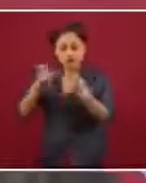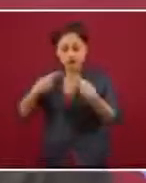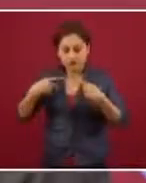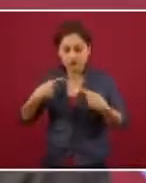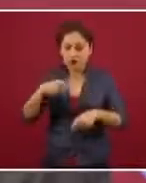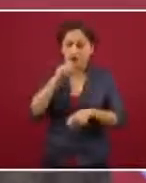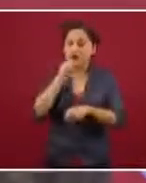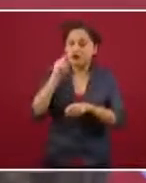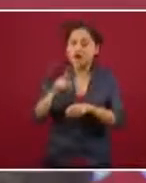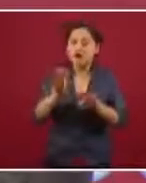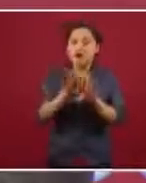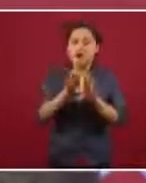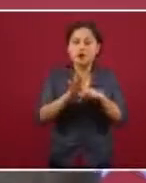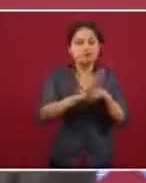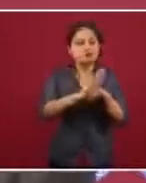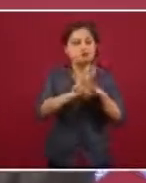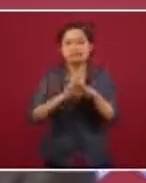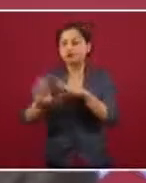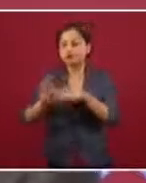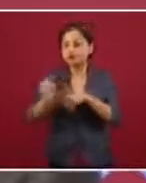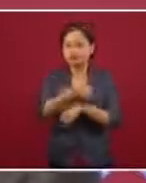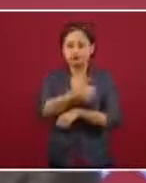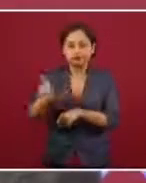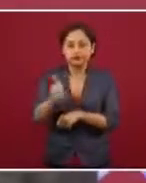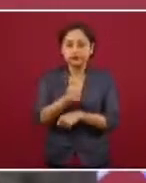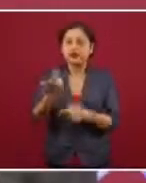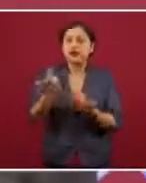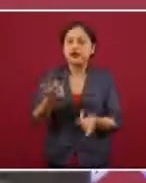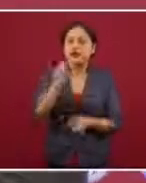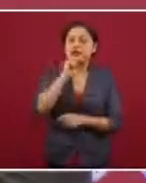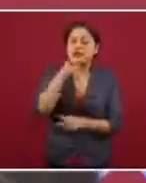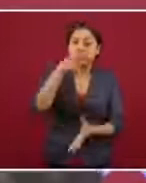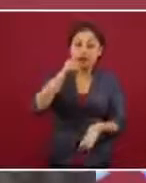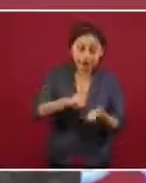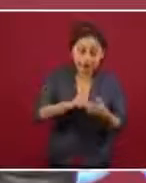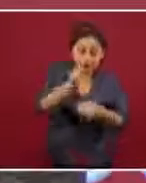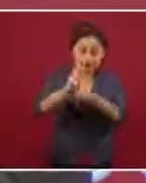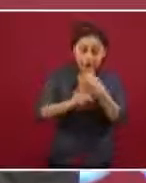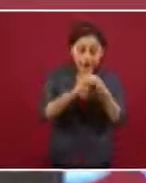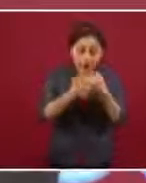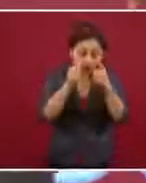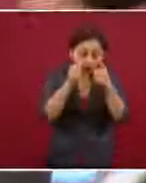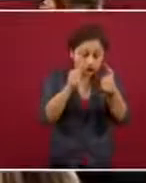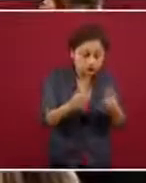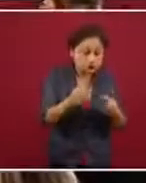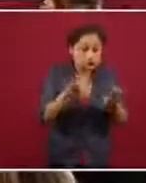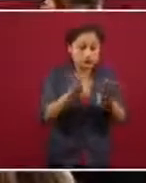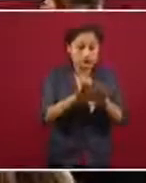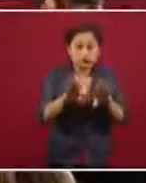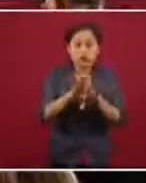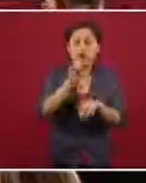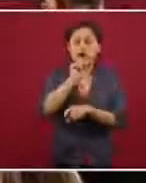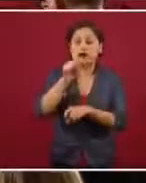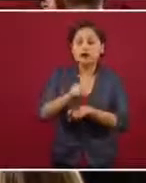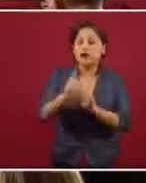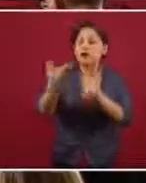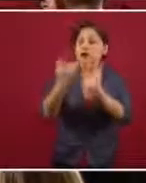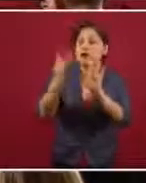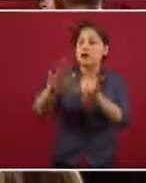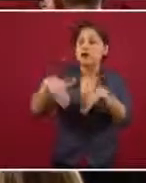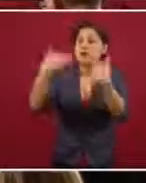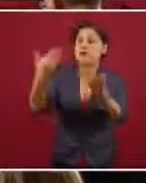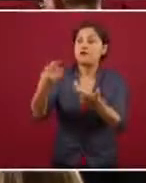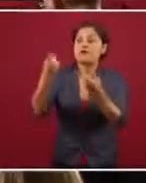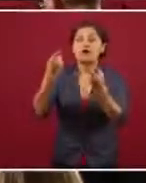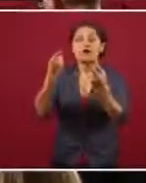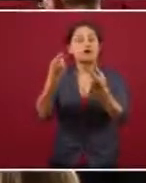de la población, las intervenciones de prevención, las interconexiones que tiene con el resto del mundo en términos de